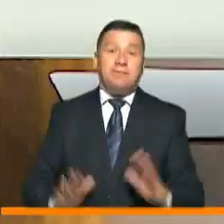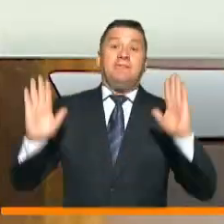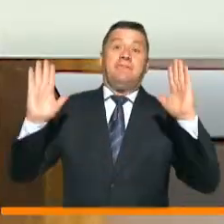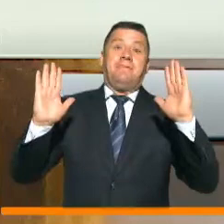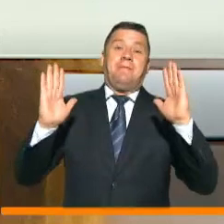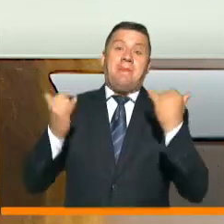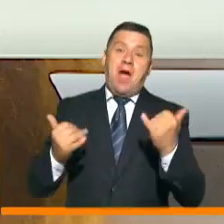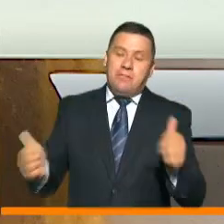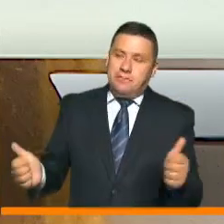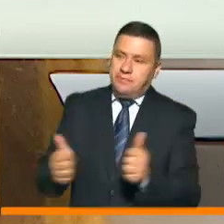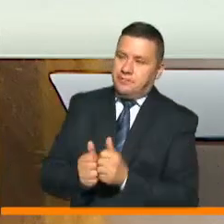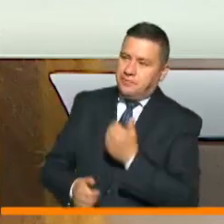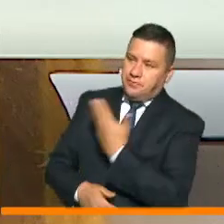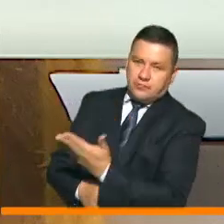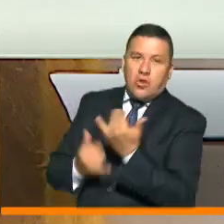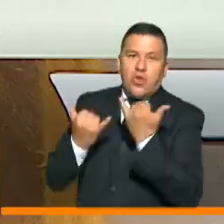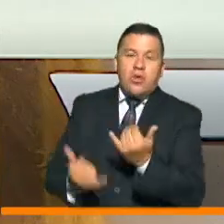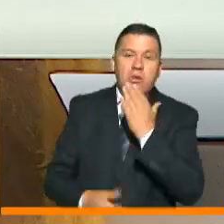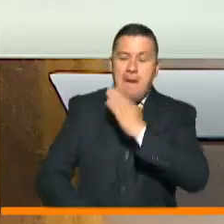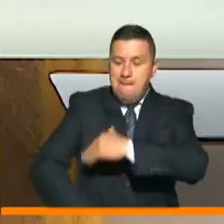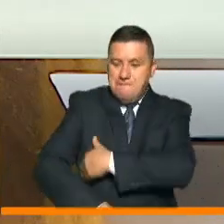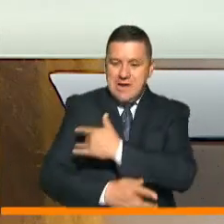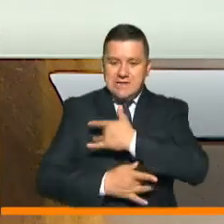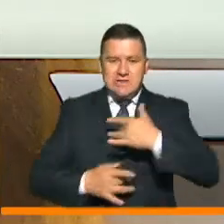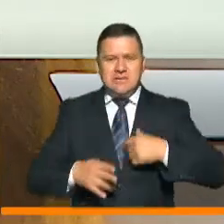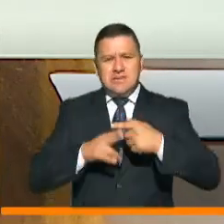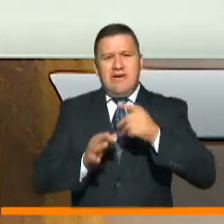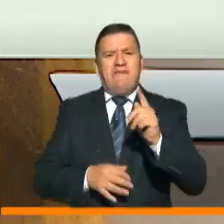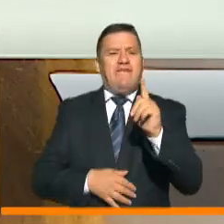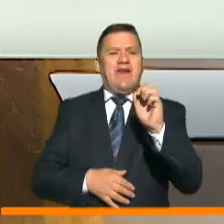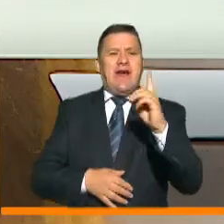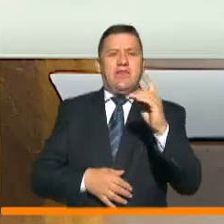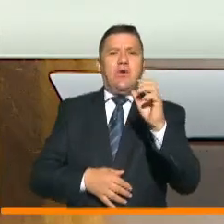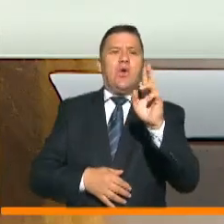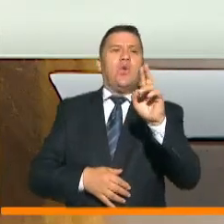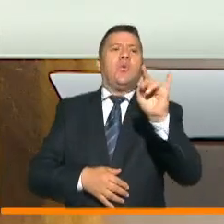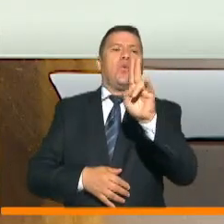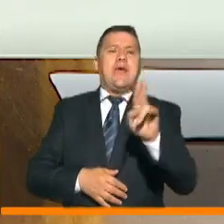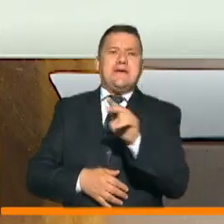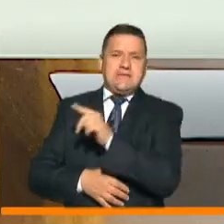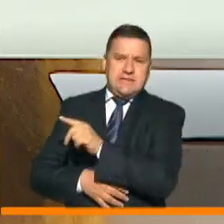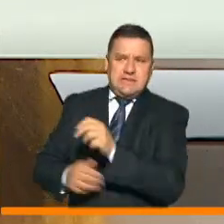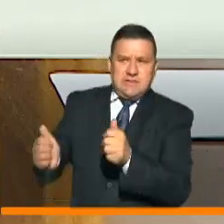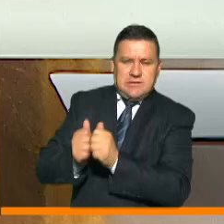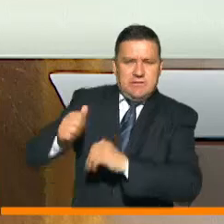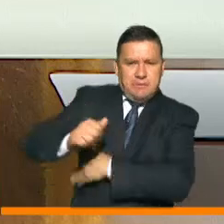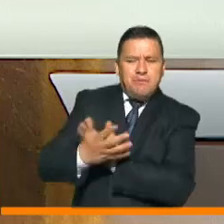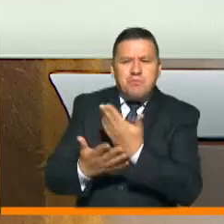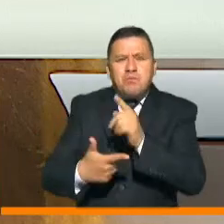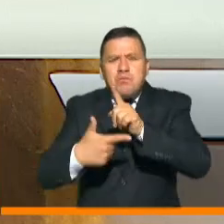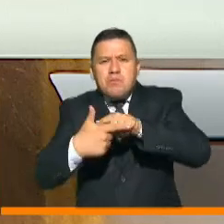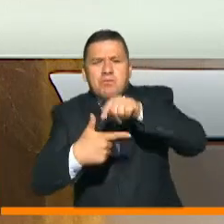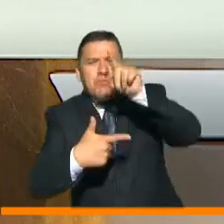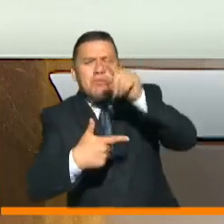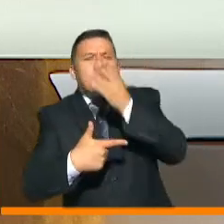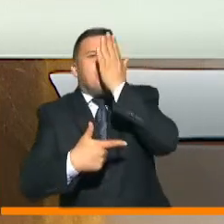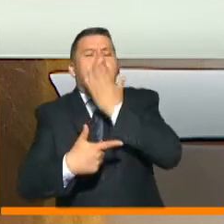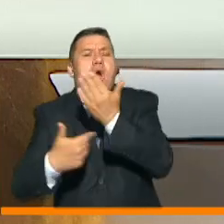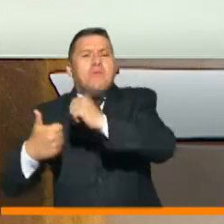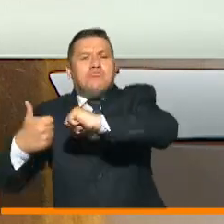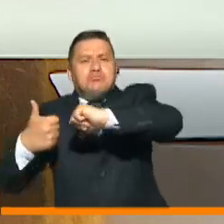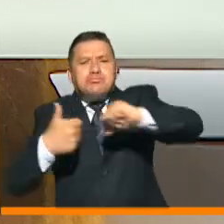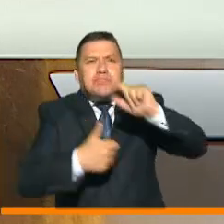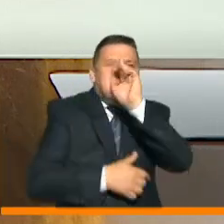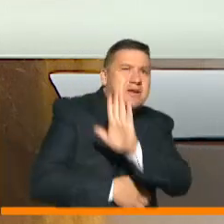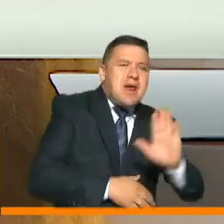Y está con nosotros hoy el ministro de Salud, Fernando Ruiz, porque queremos hacer un balance de cómo se está comportando la